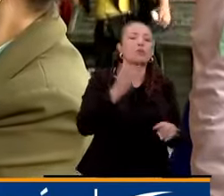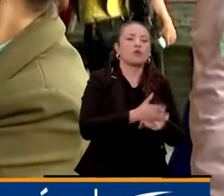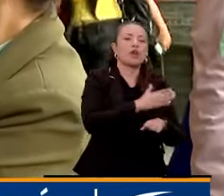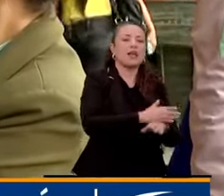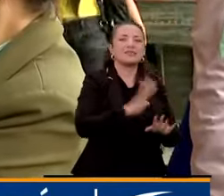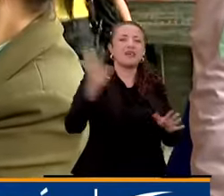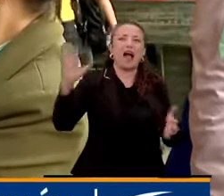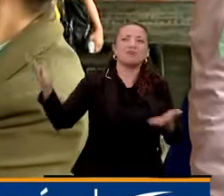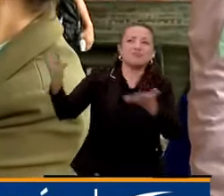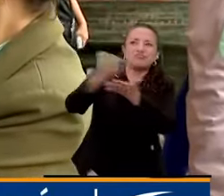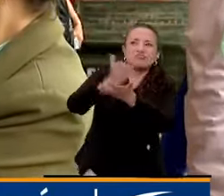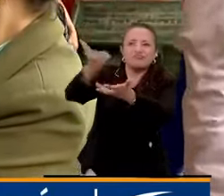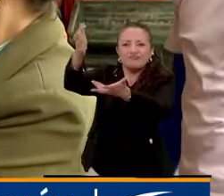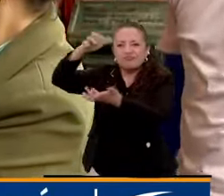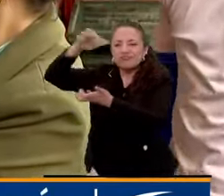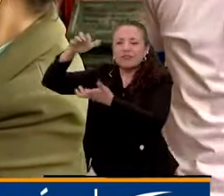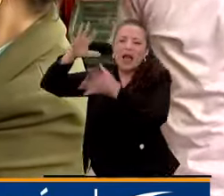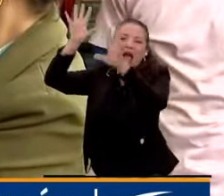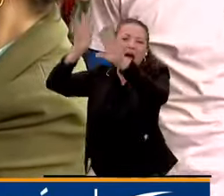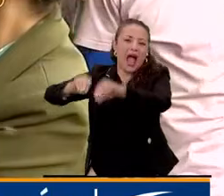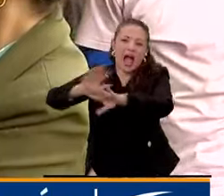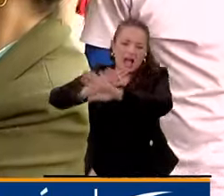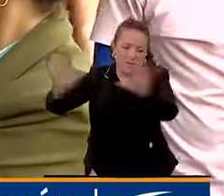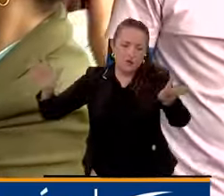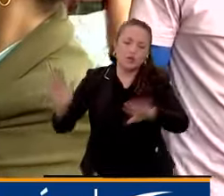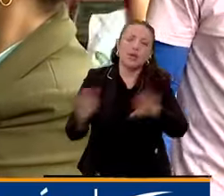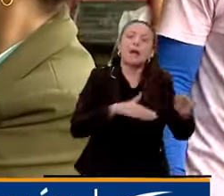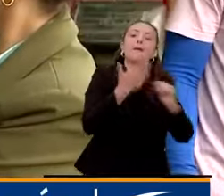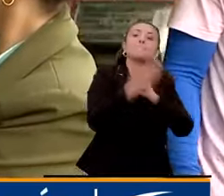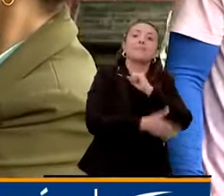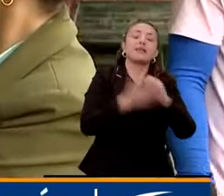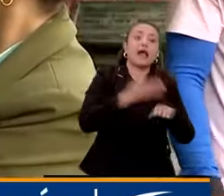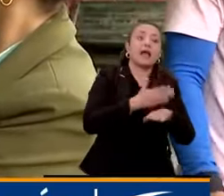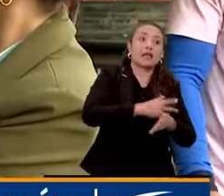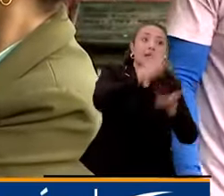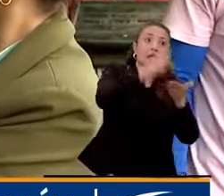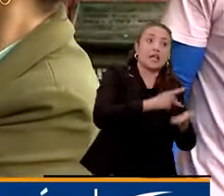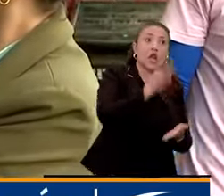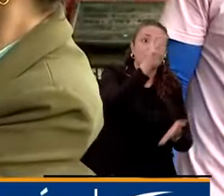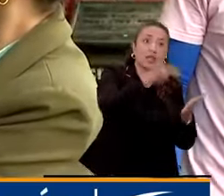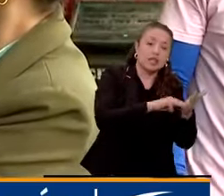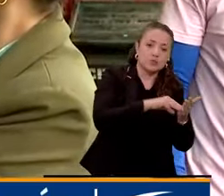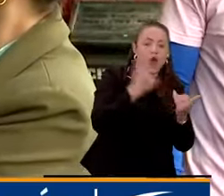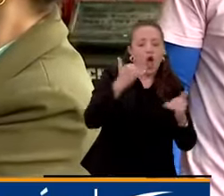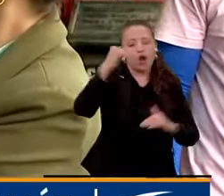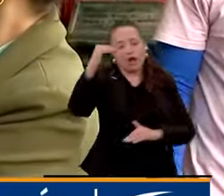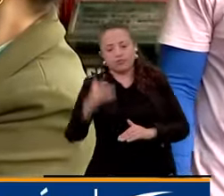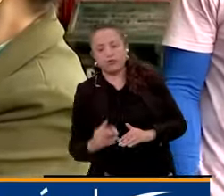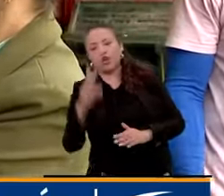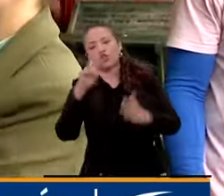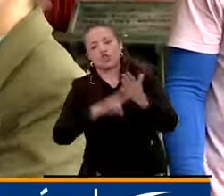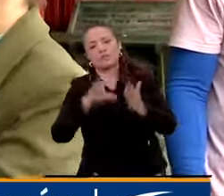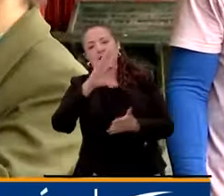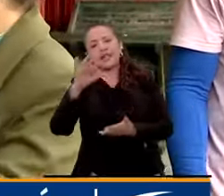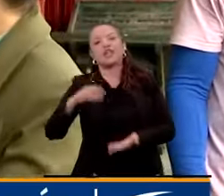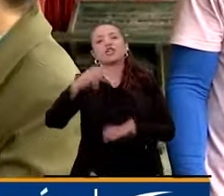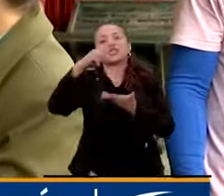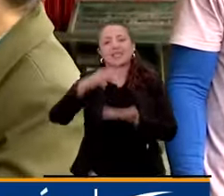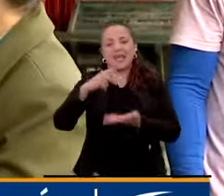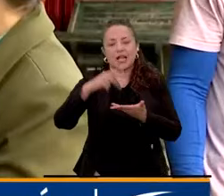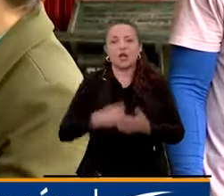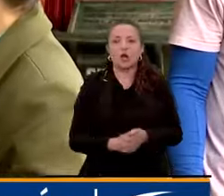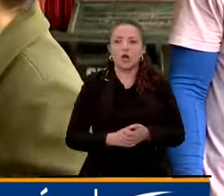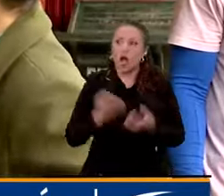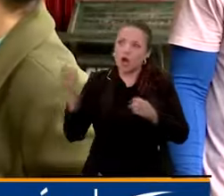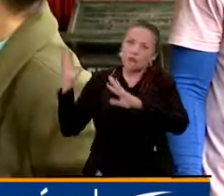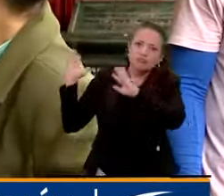cosecha y la piña que había subido un poquito estaba a 3000 el kilo a 3200 Ya volvió y cayó a 2500 el kil llegando mucho camión